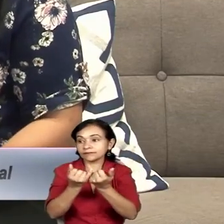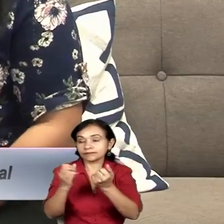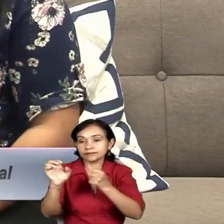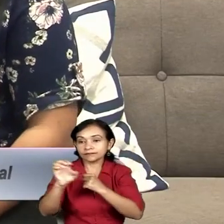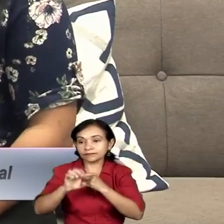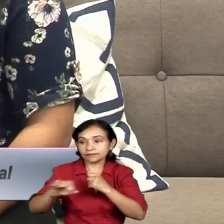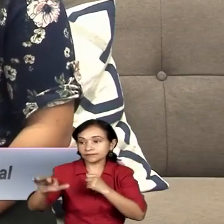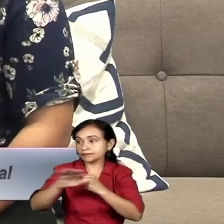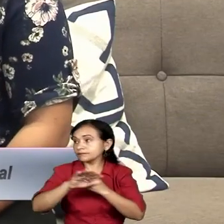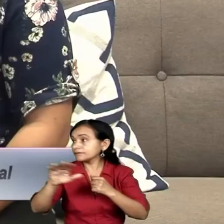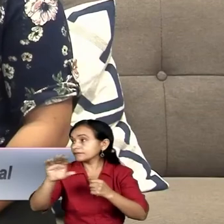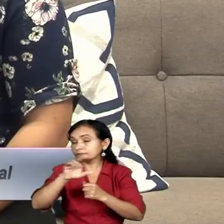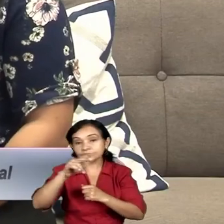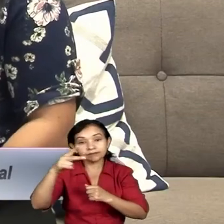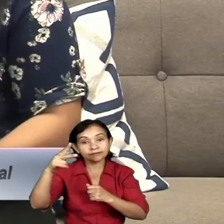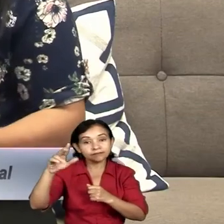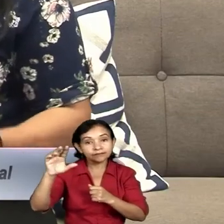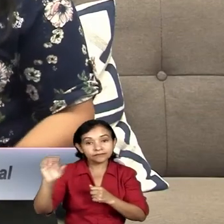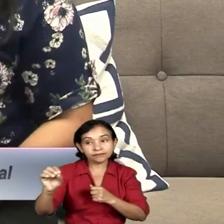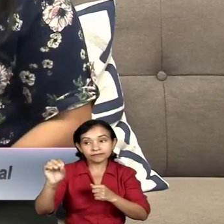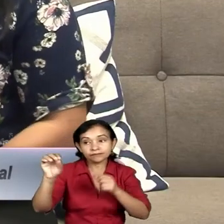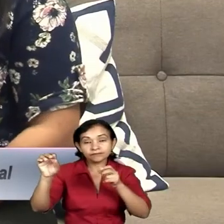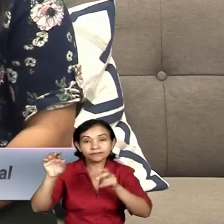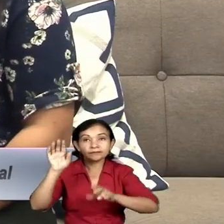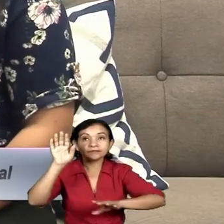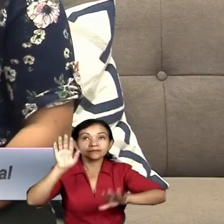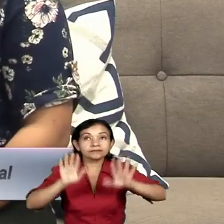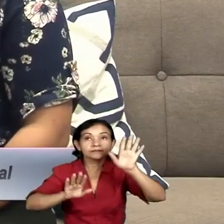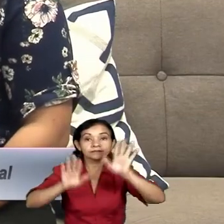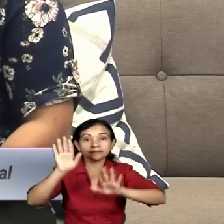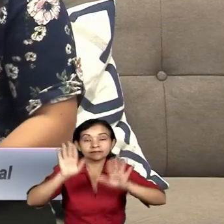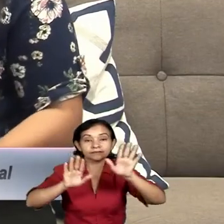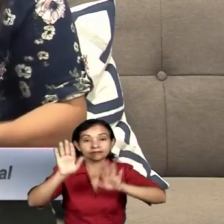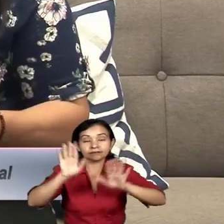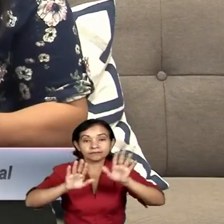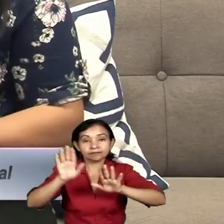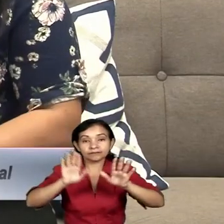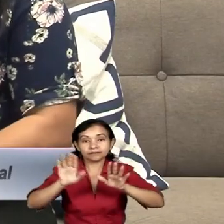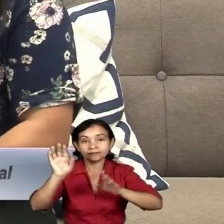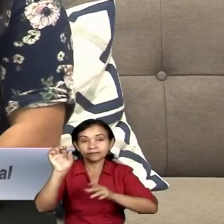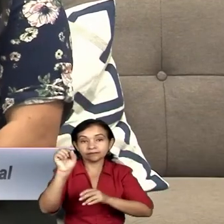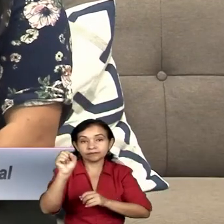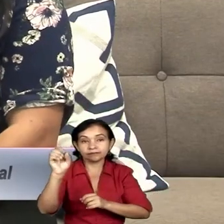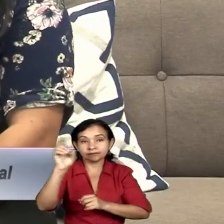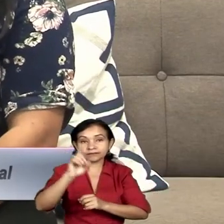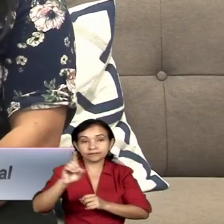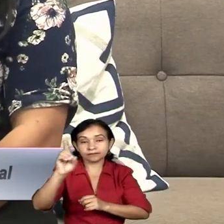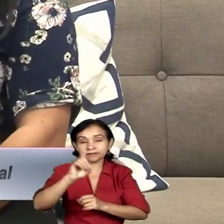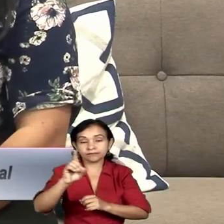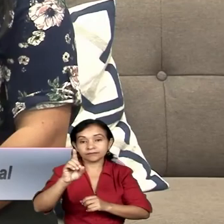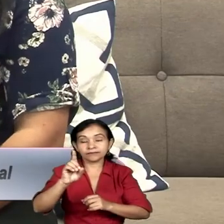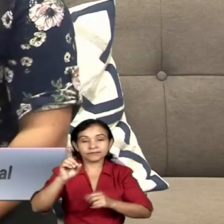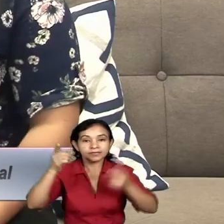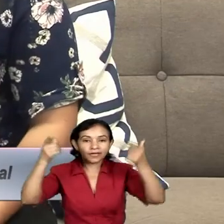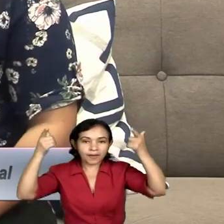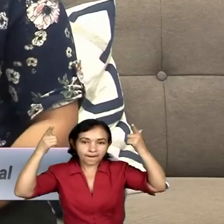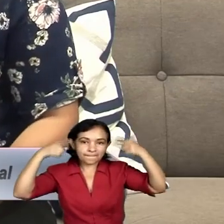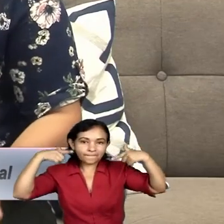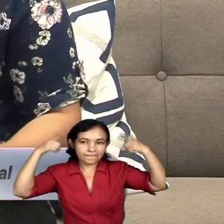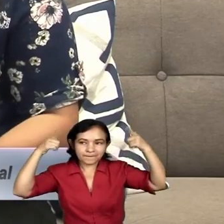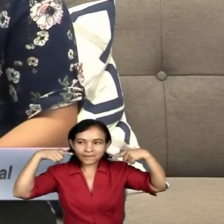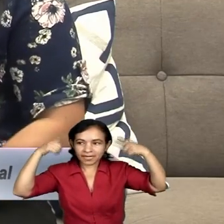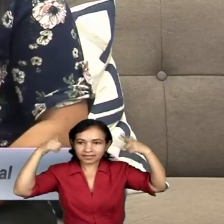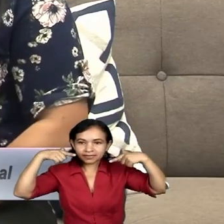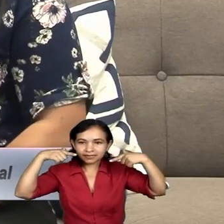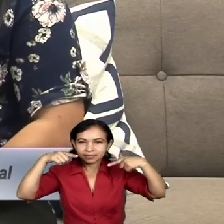de 80 protagonistas, van a estar visitando León durante este fin de semana. Y también el departamento de Masaya, también con